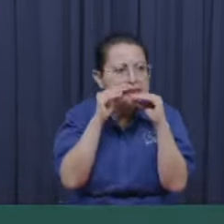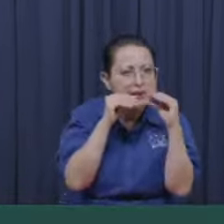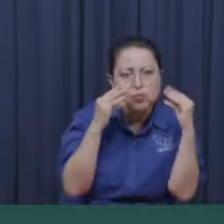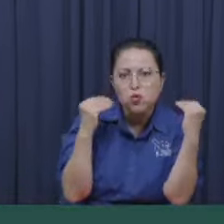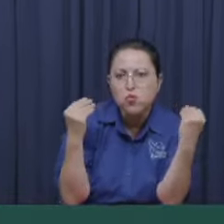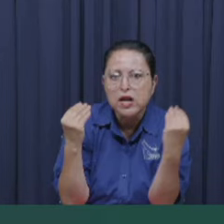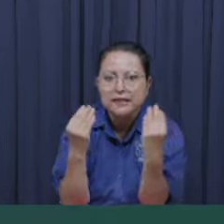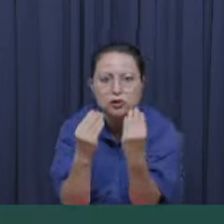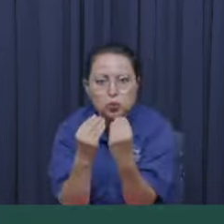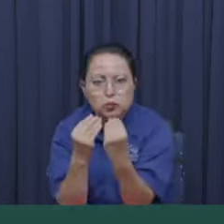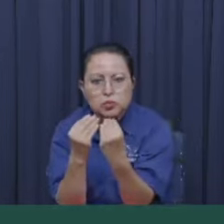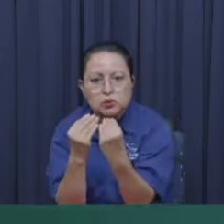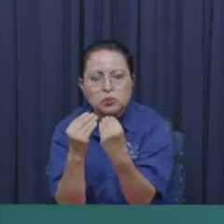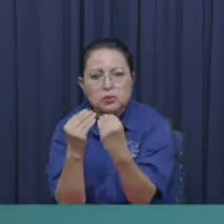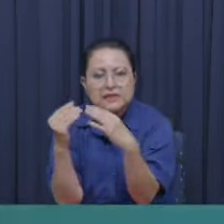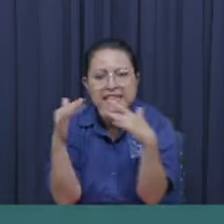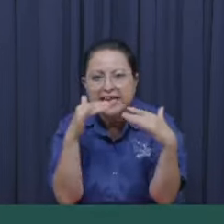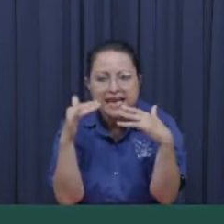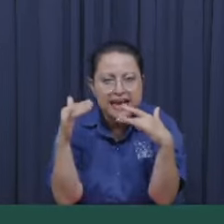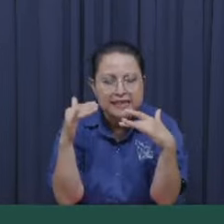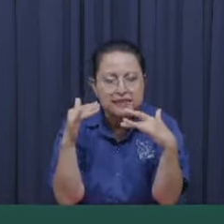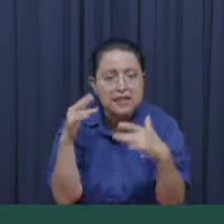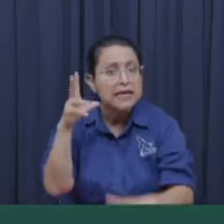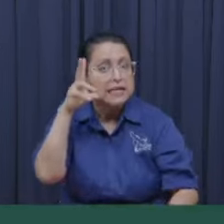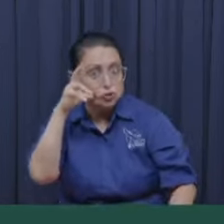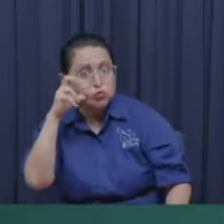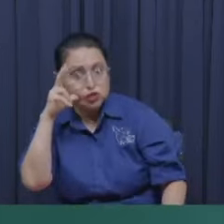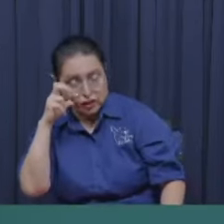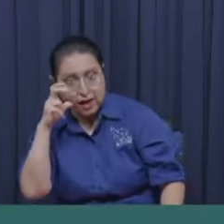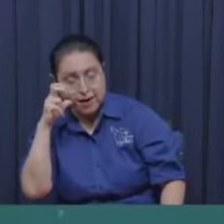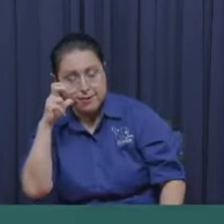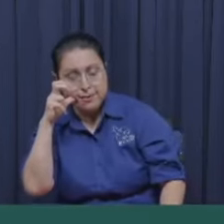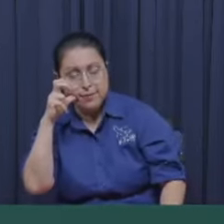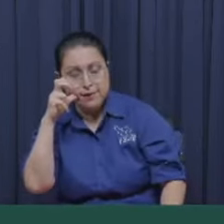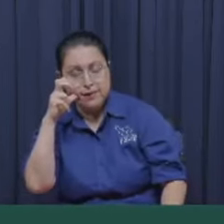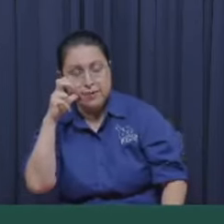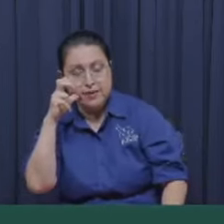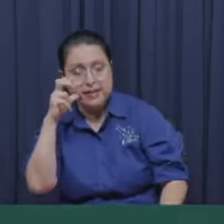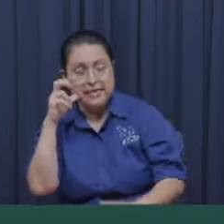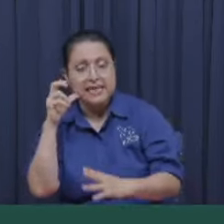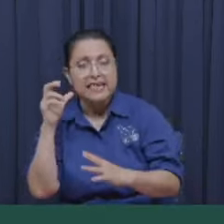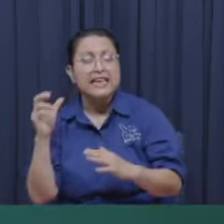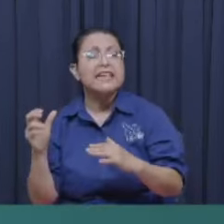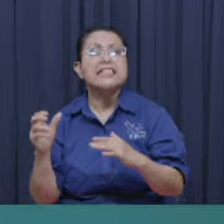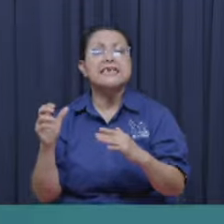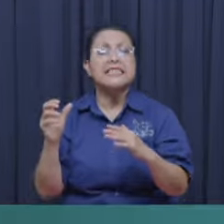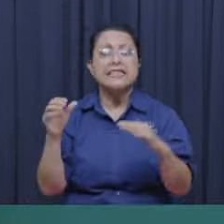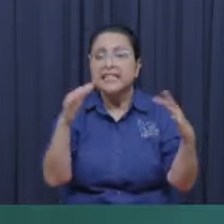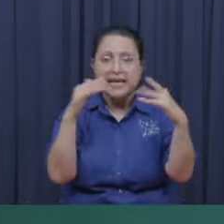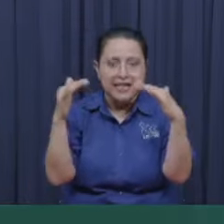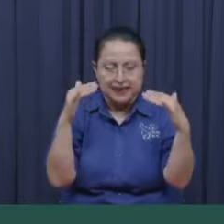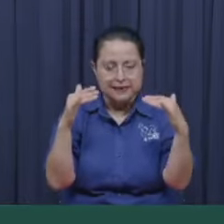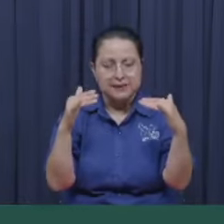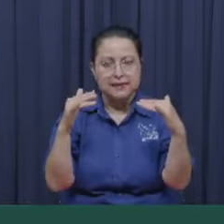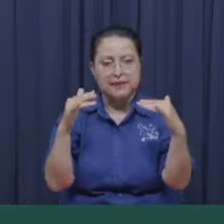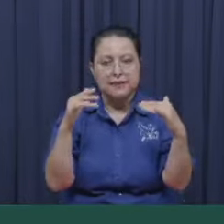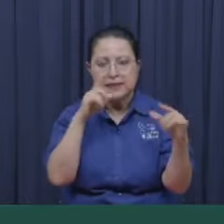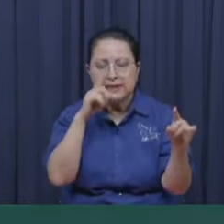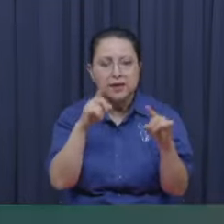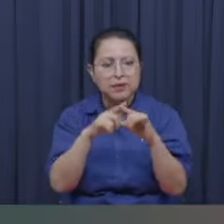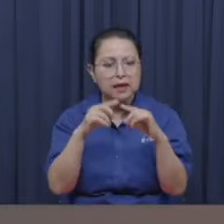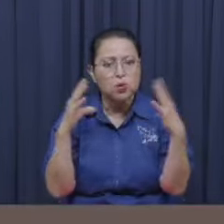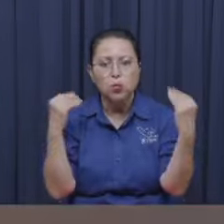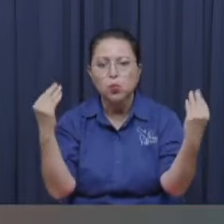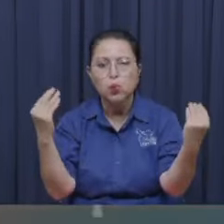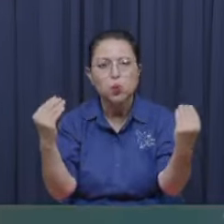Hay que distinguir. Van a oír que hay guerras y van a oír que hay rumores de guerras. No se